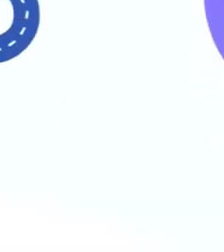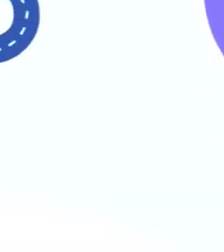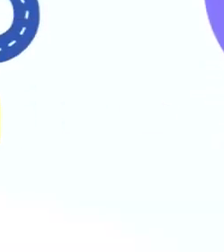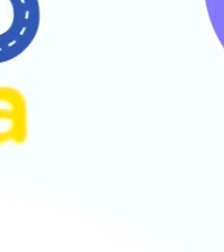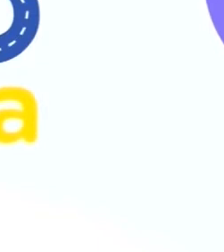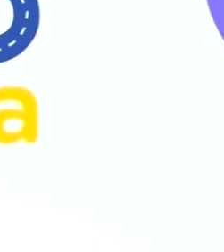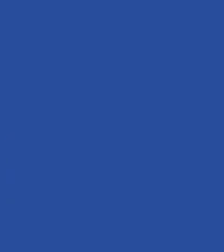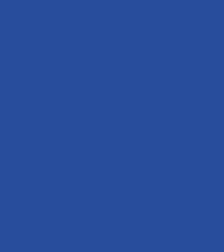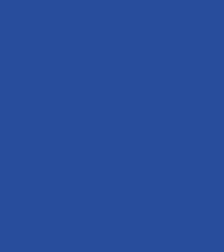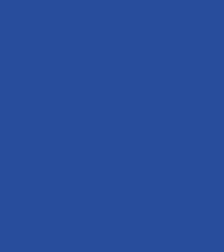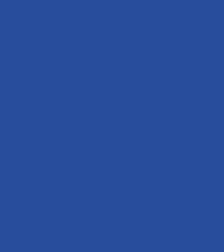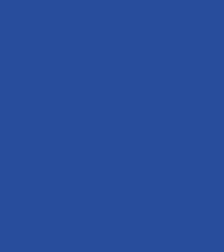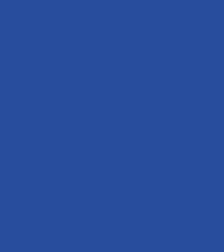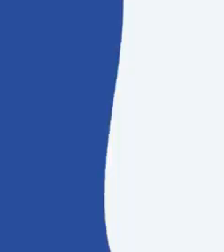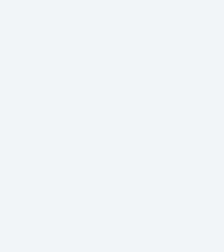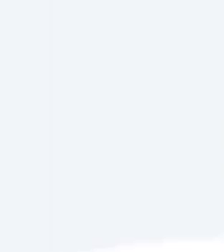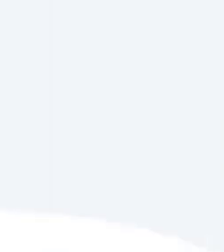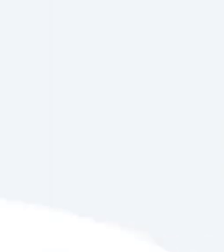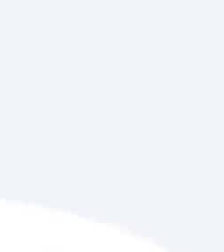en casa.